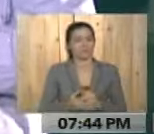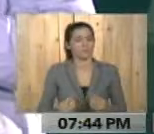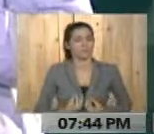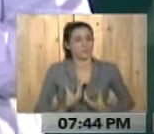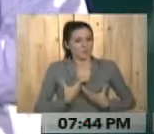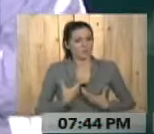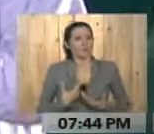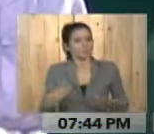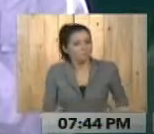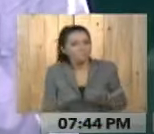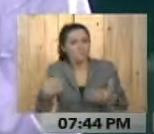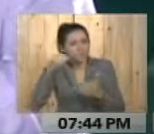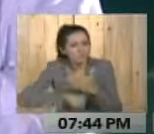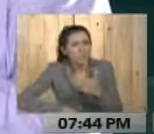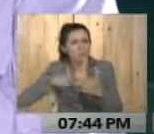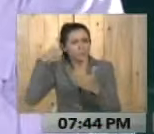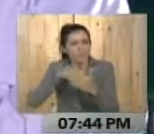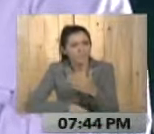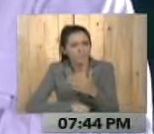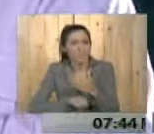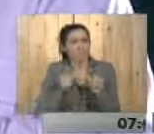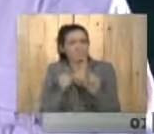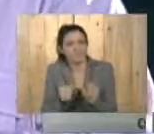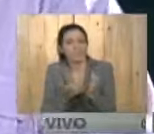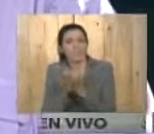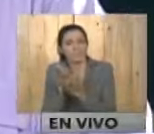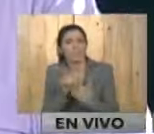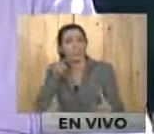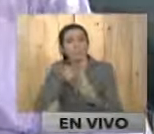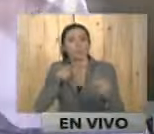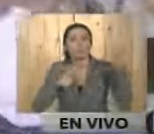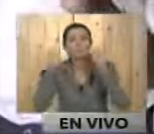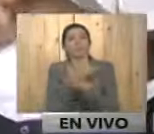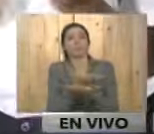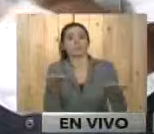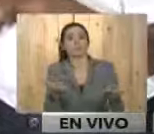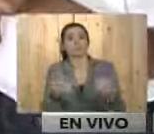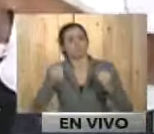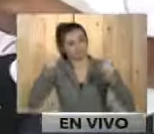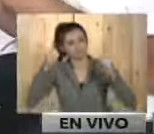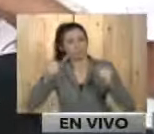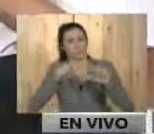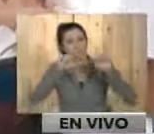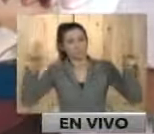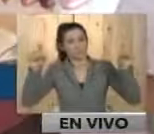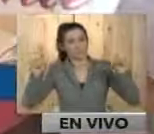luchar, luchar y seguir venciendo. Por Chávez y por ustedes. Vamos, titulares.